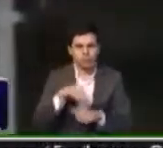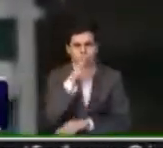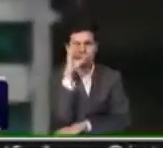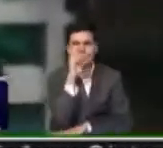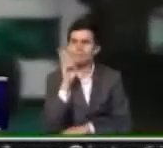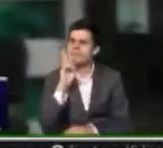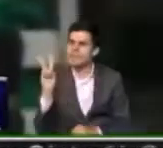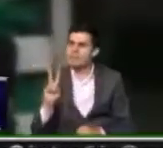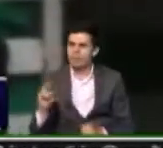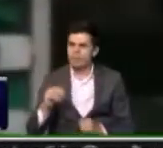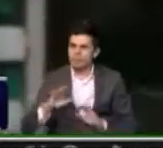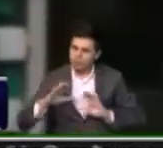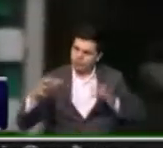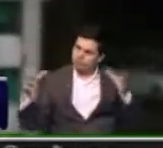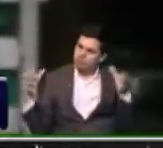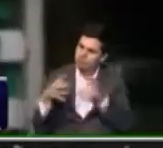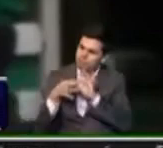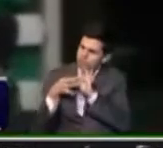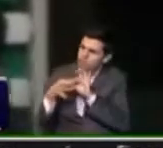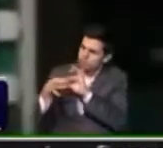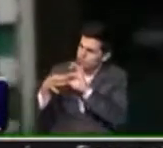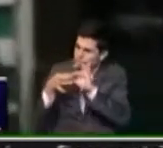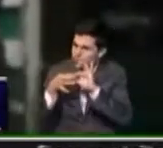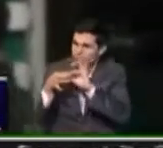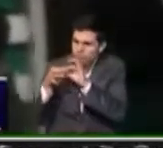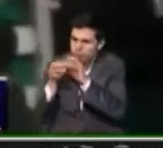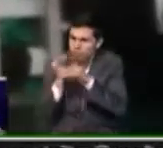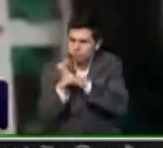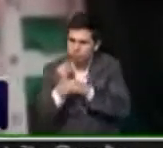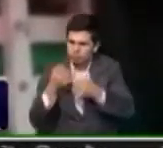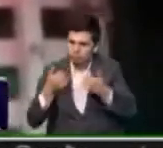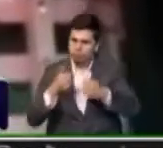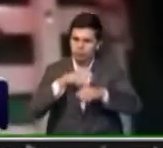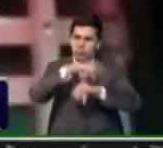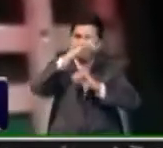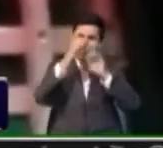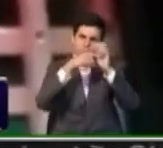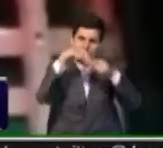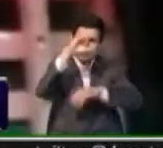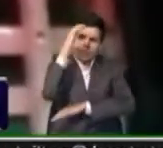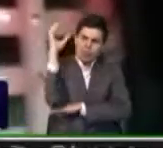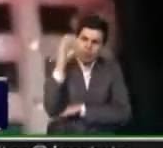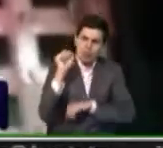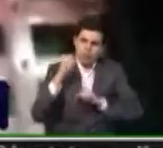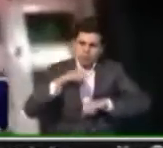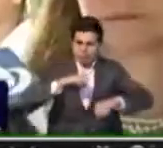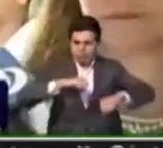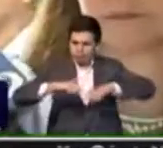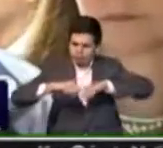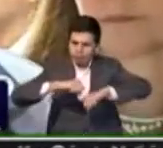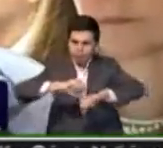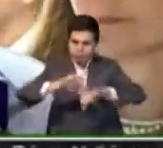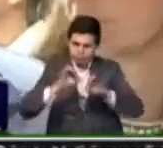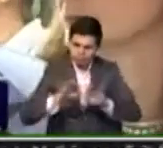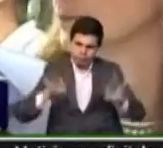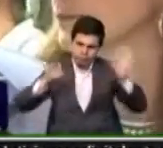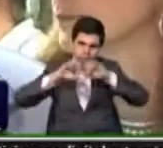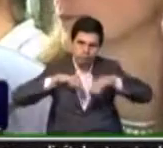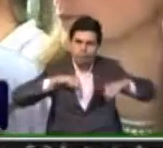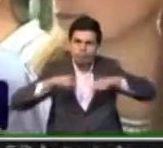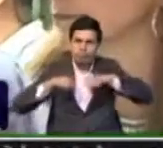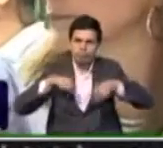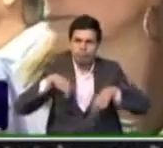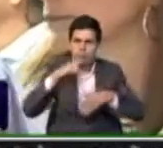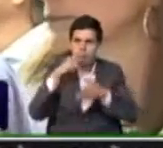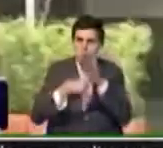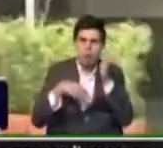Venezuela, las acciones en equipo interinstitucional en Colombia han permitido una reducción importante del contrabando acá en el